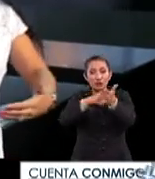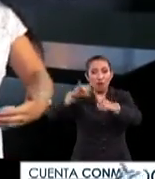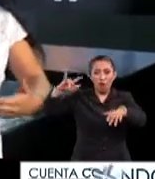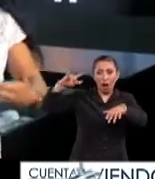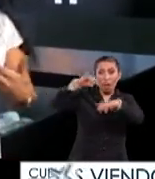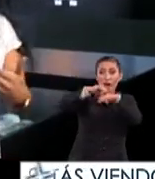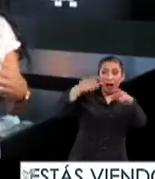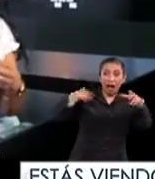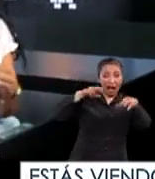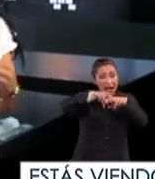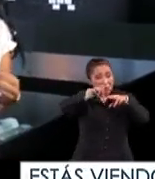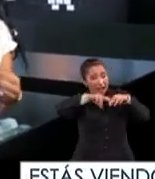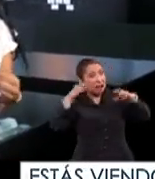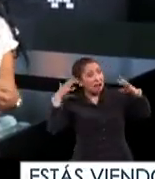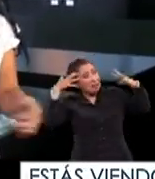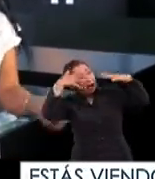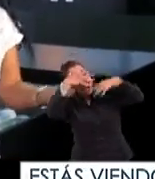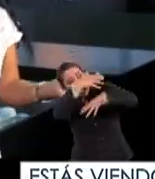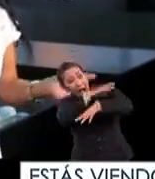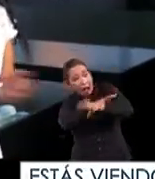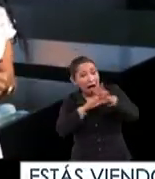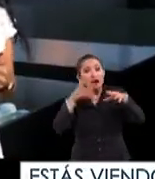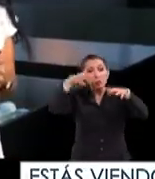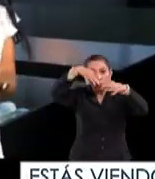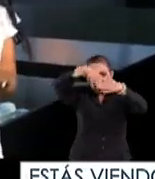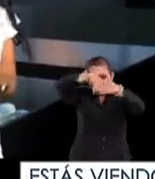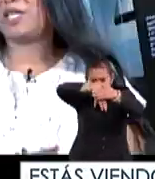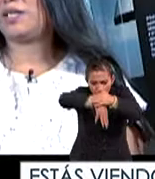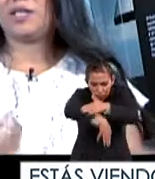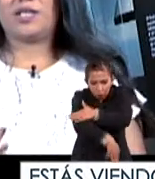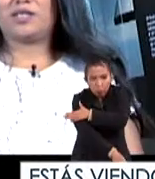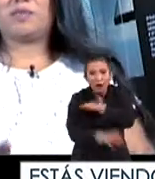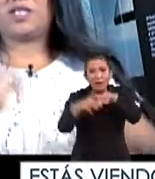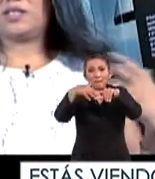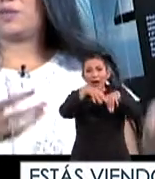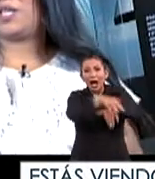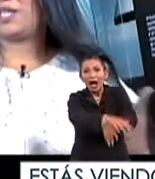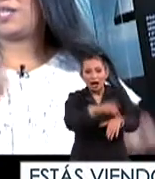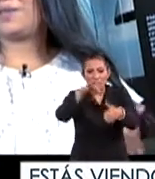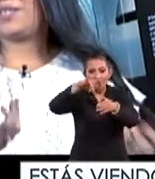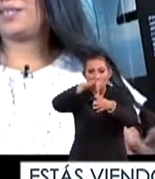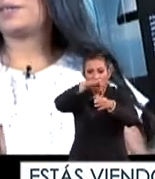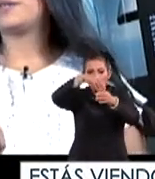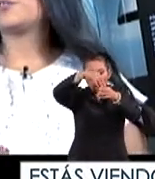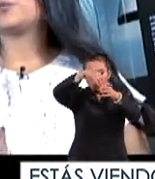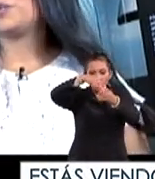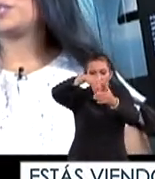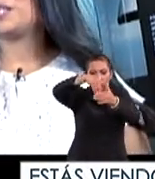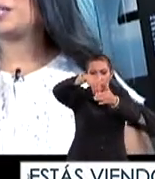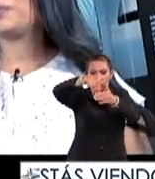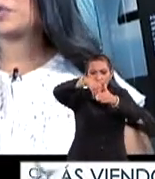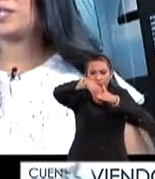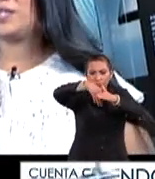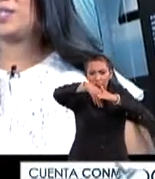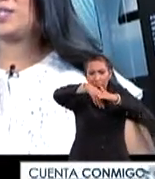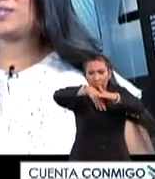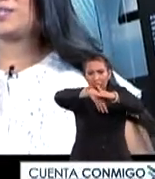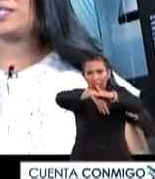¿no? Entonces, te da la sensación de que el avión sí se dio en el mar, se empieza a inundar la cabina, ¿sabes? Como